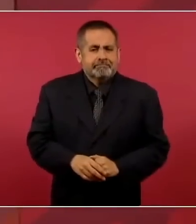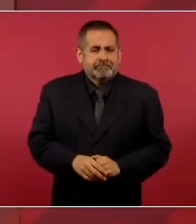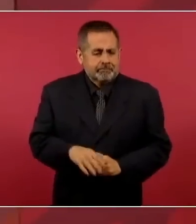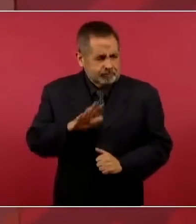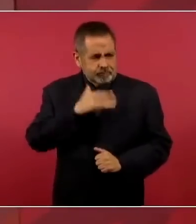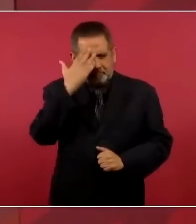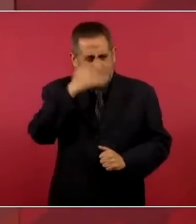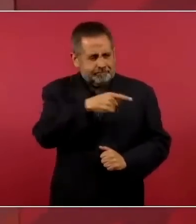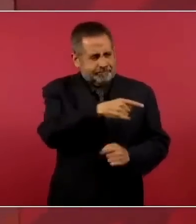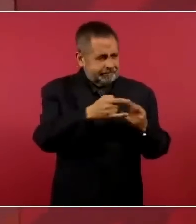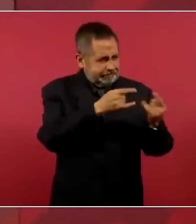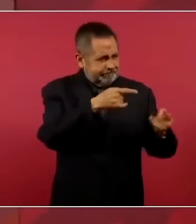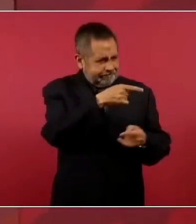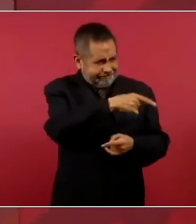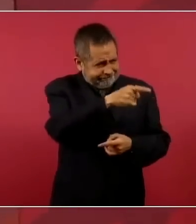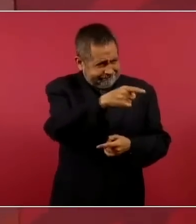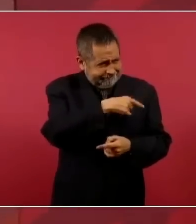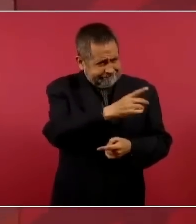ya lo leí, está en el libro.